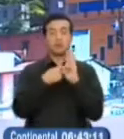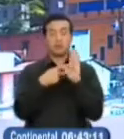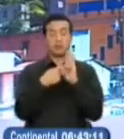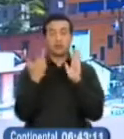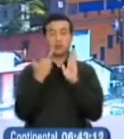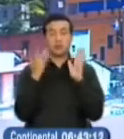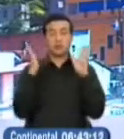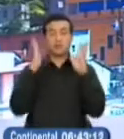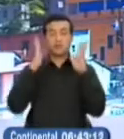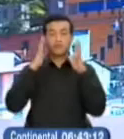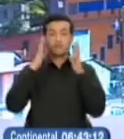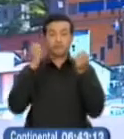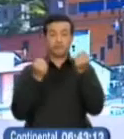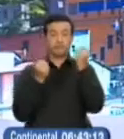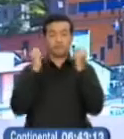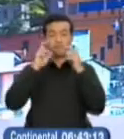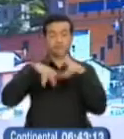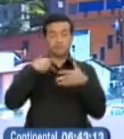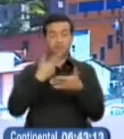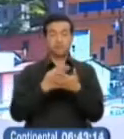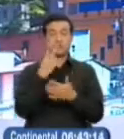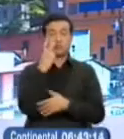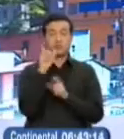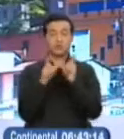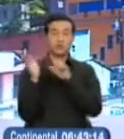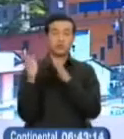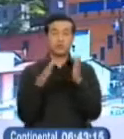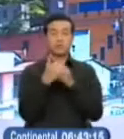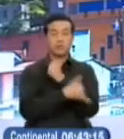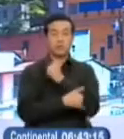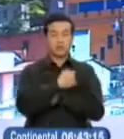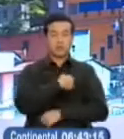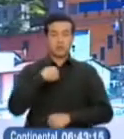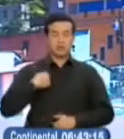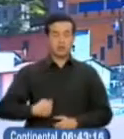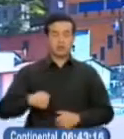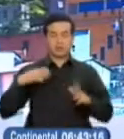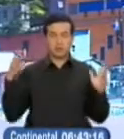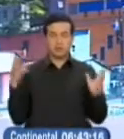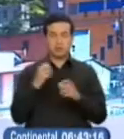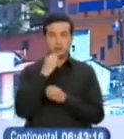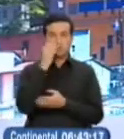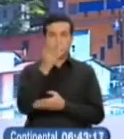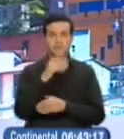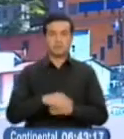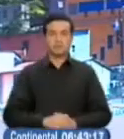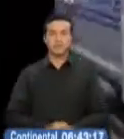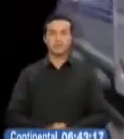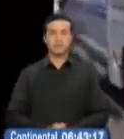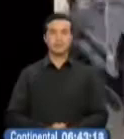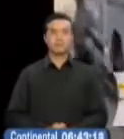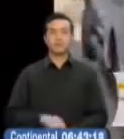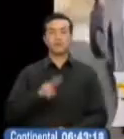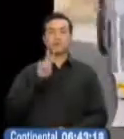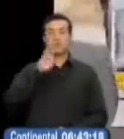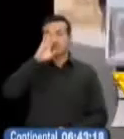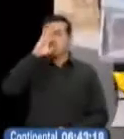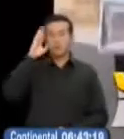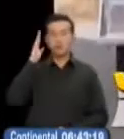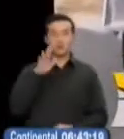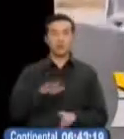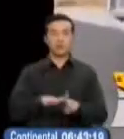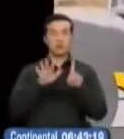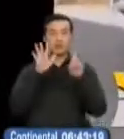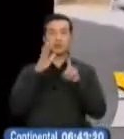el desplome de una grúa deja 12 personas fallecidas en china tenemos más en resumen a continuación dos agentes de policía y seis